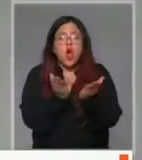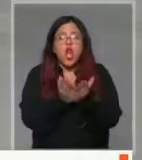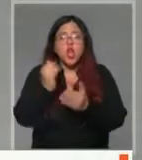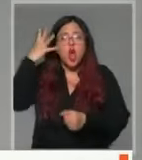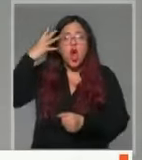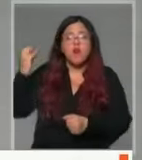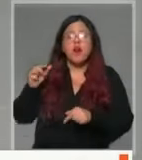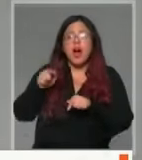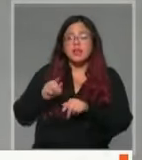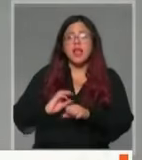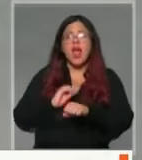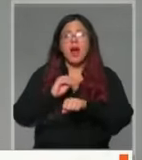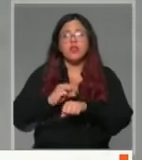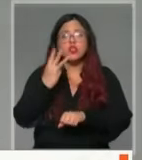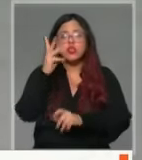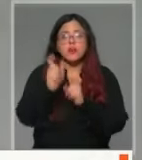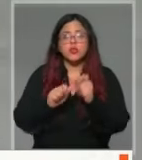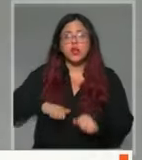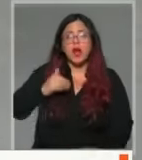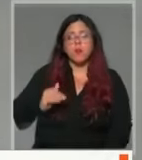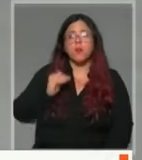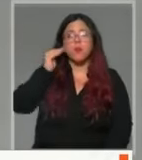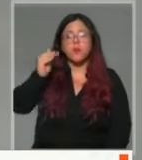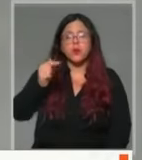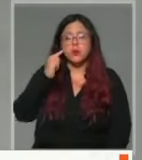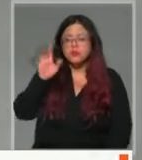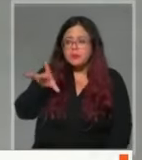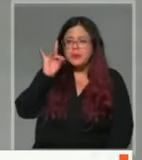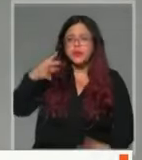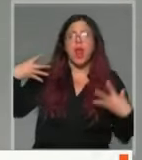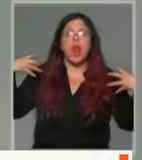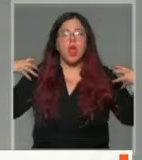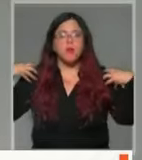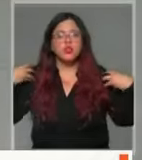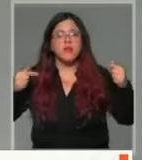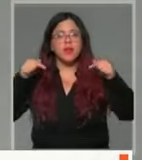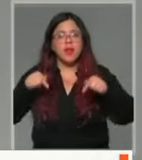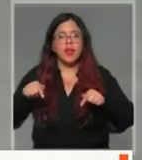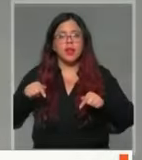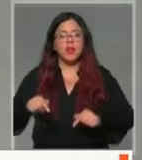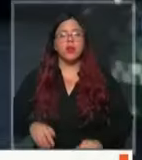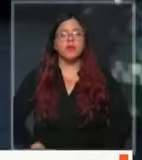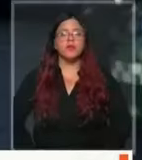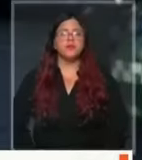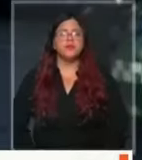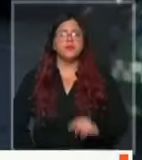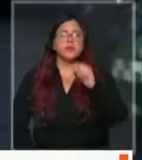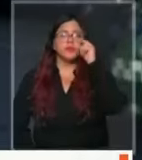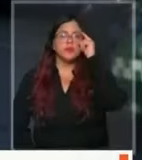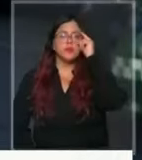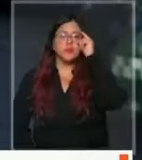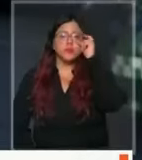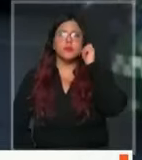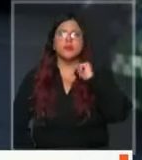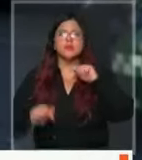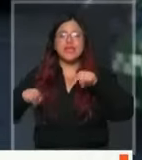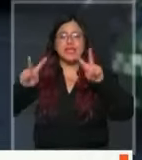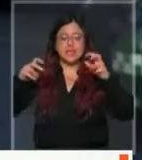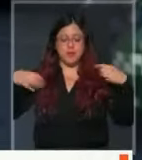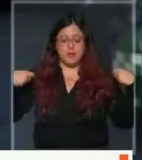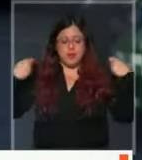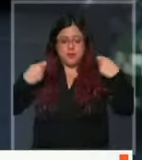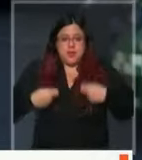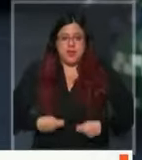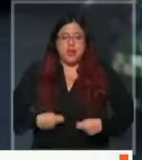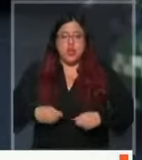3 adolescentes que fueron identificados como responsables del episodio. Estableciéndose que esta prenda de vestir finalmente había